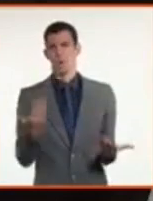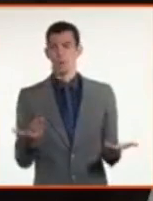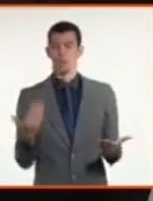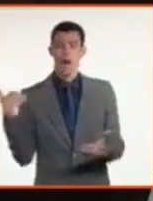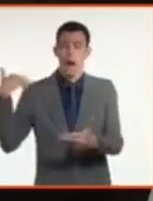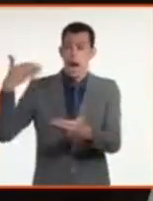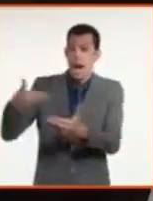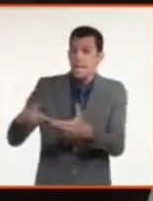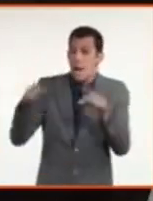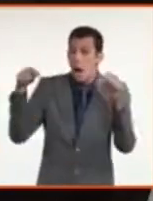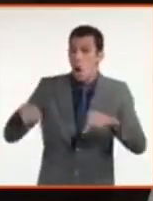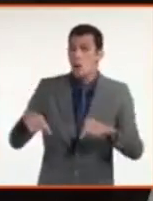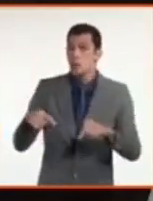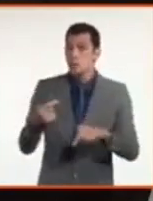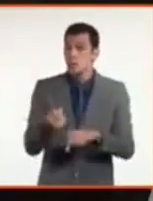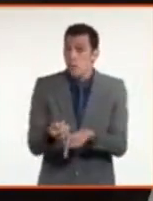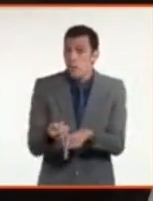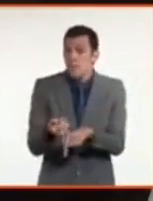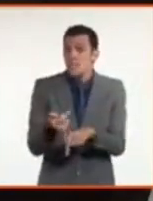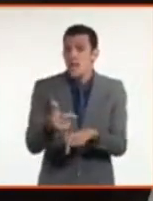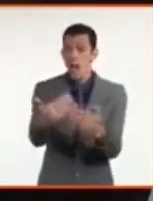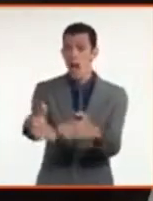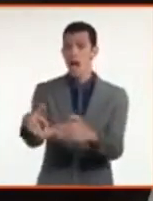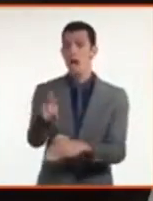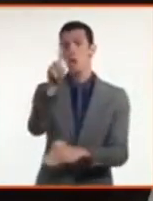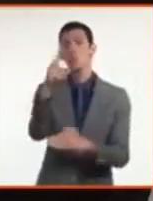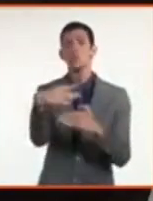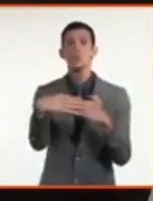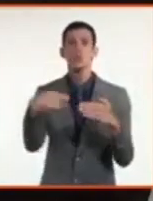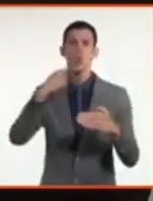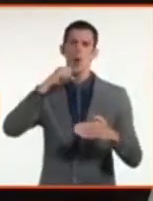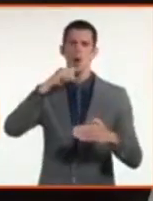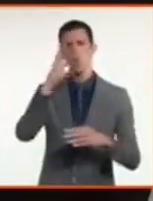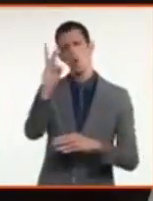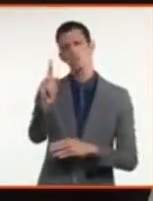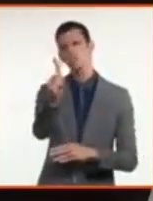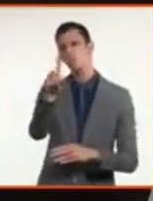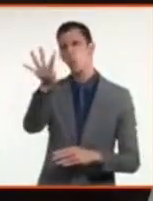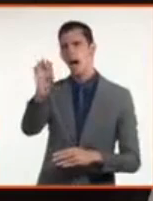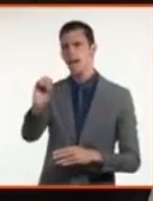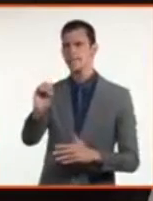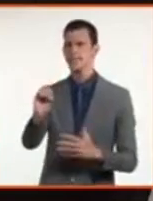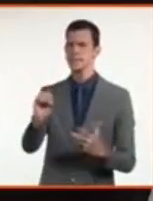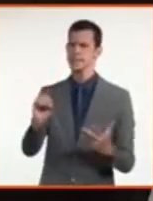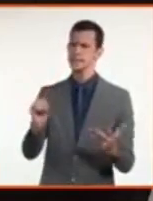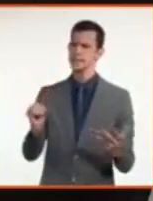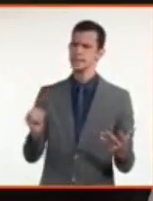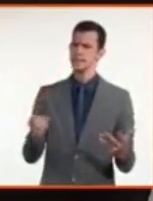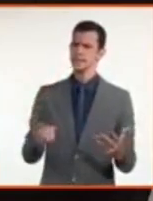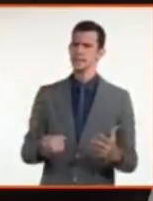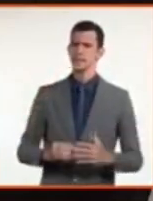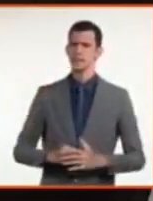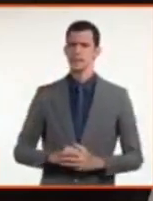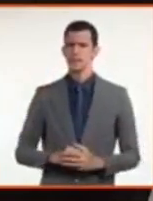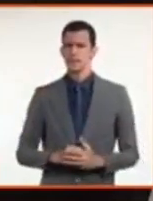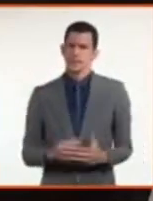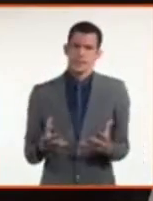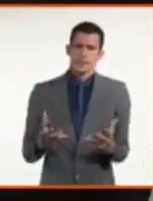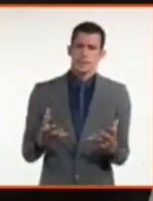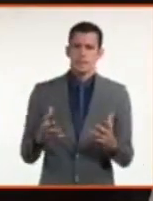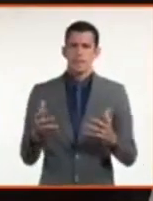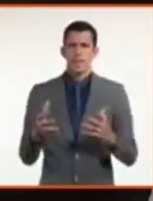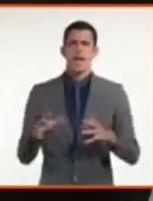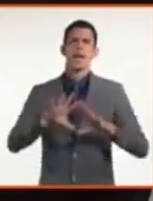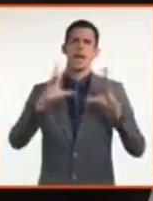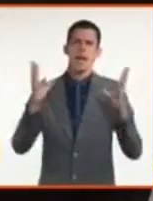casi a 140 en la calle el dólar en este en este momento en general las preguntas a